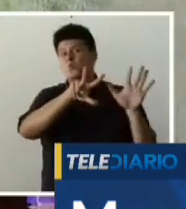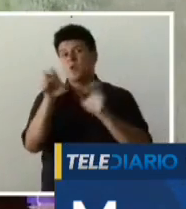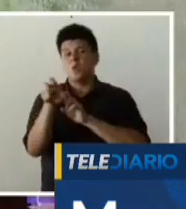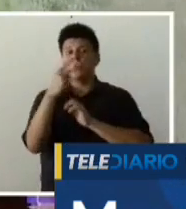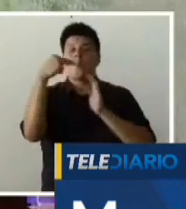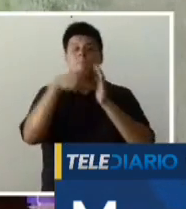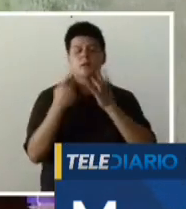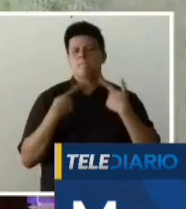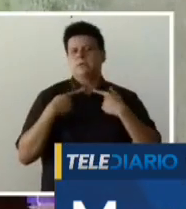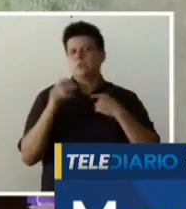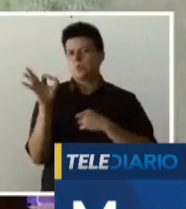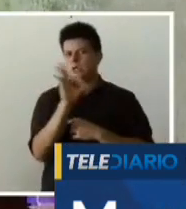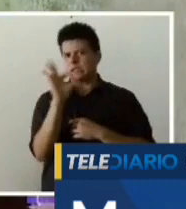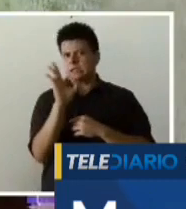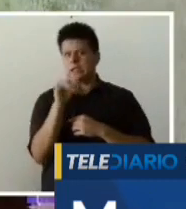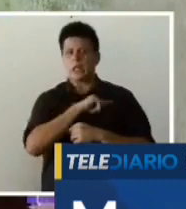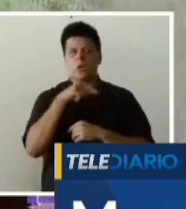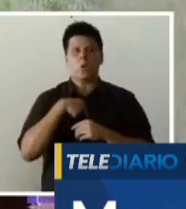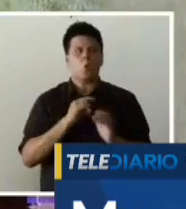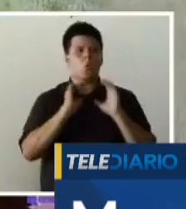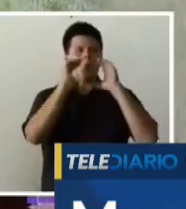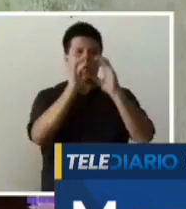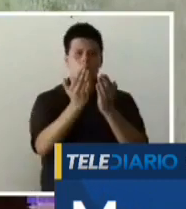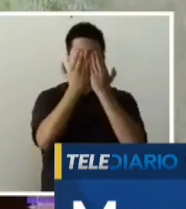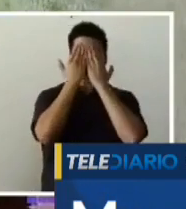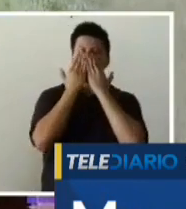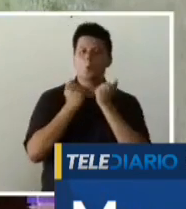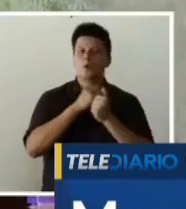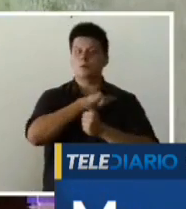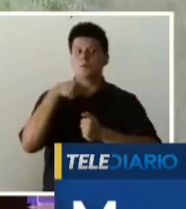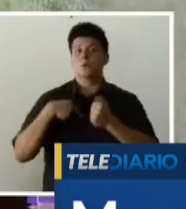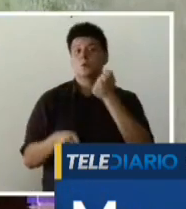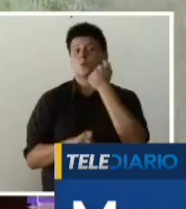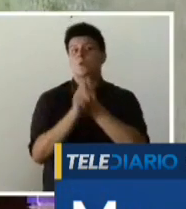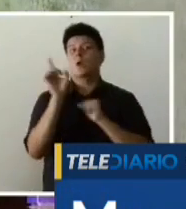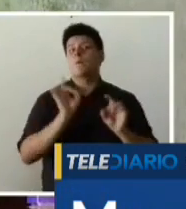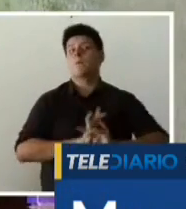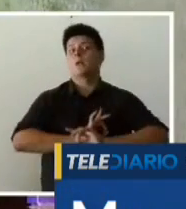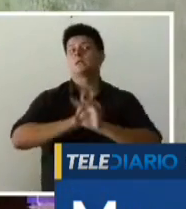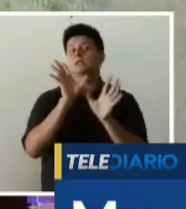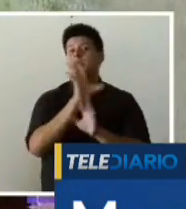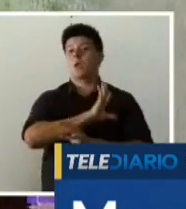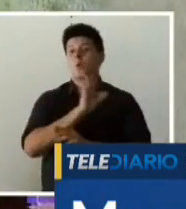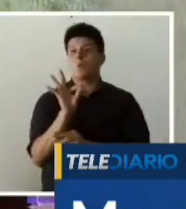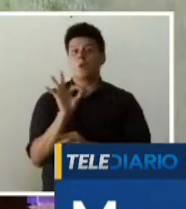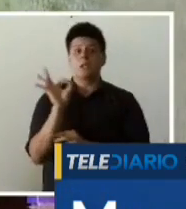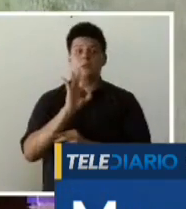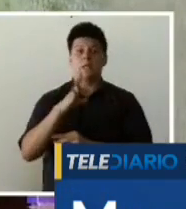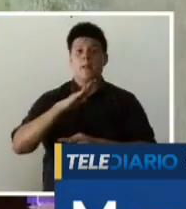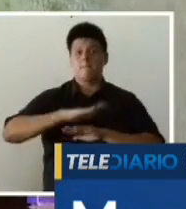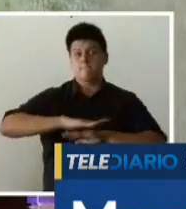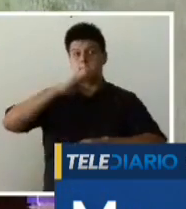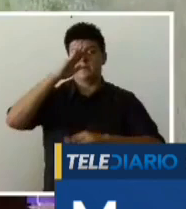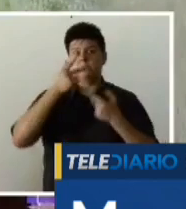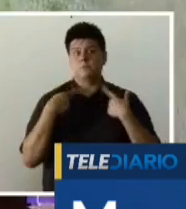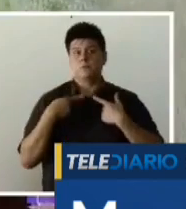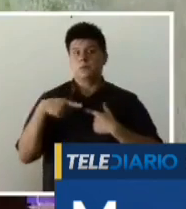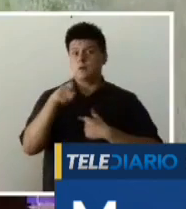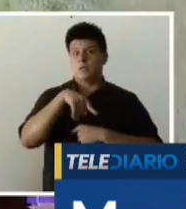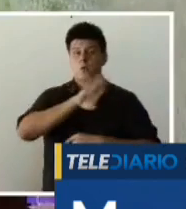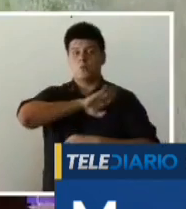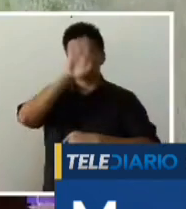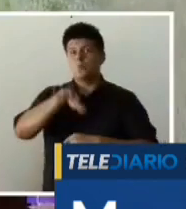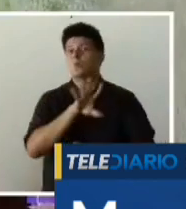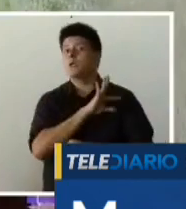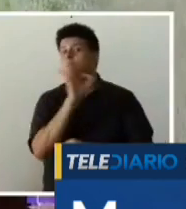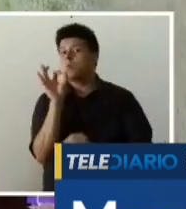pacientes. Si relajamos las medidas, nos vamos a emproblemar y va a haber miles de personas que pueden perder su